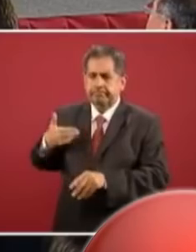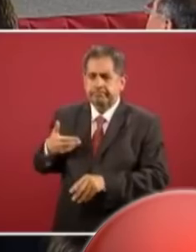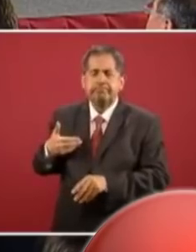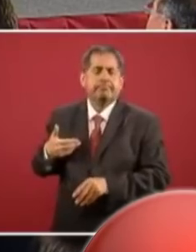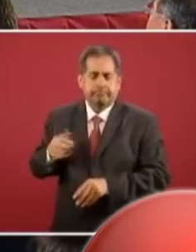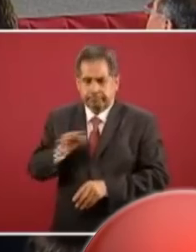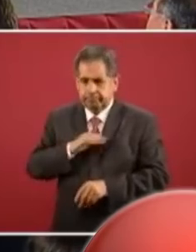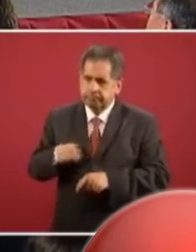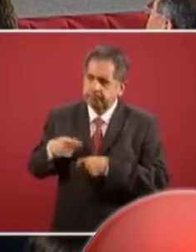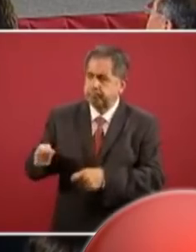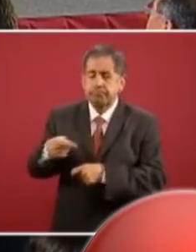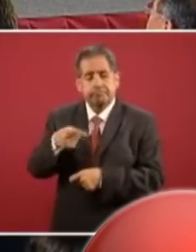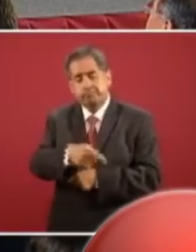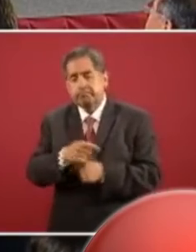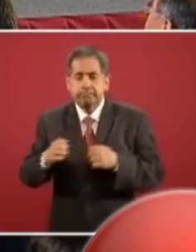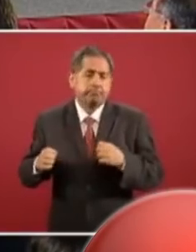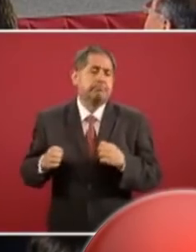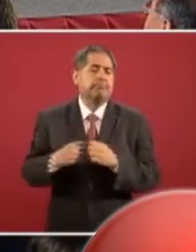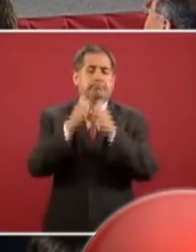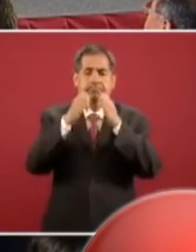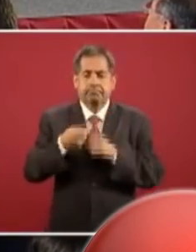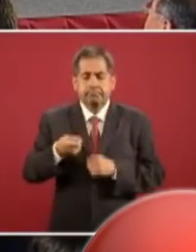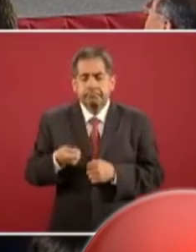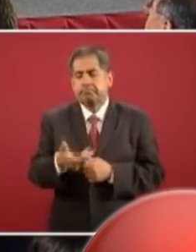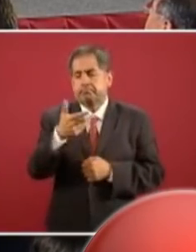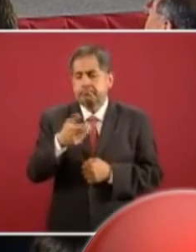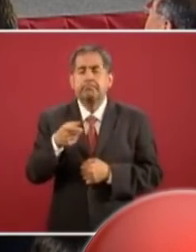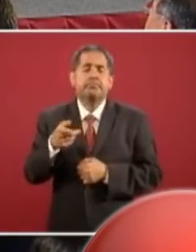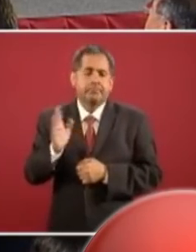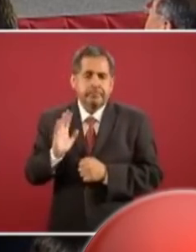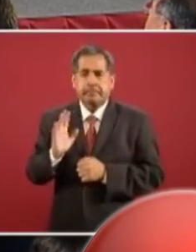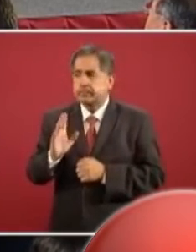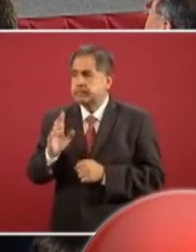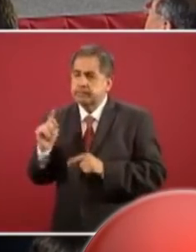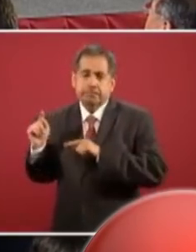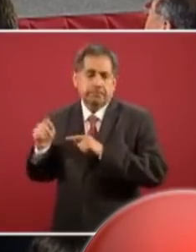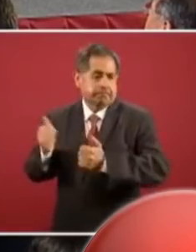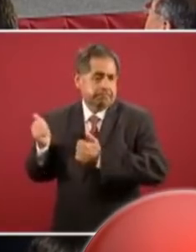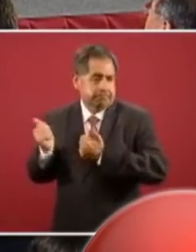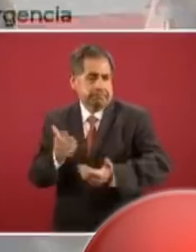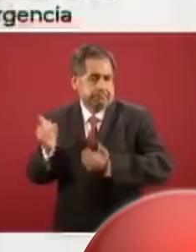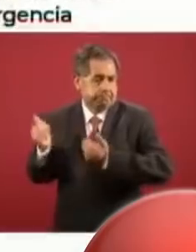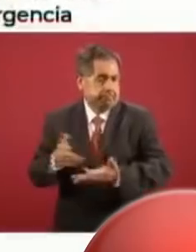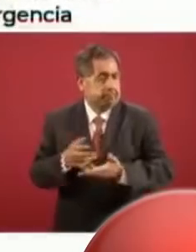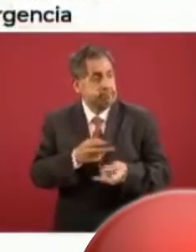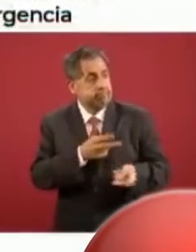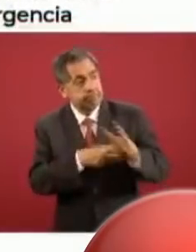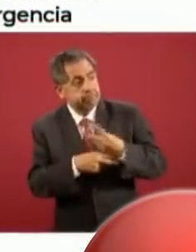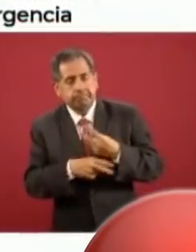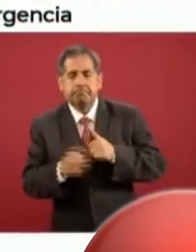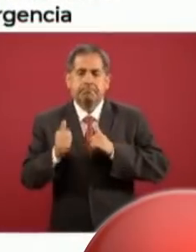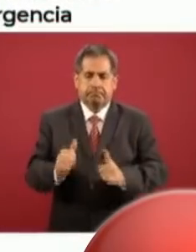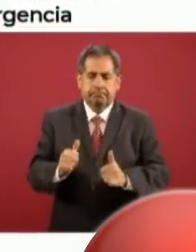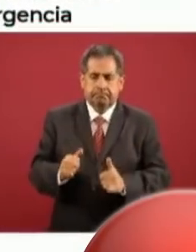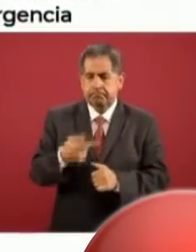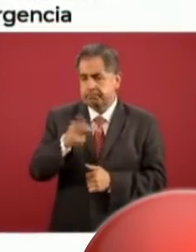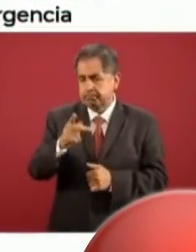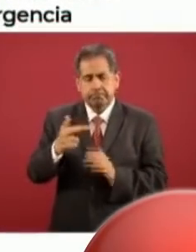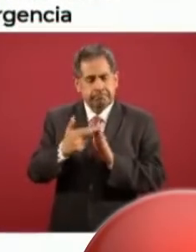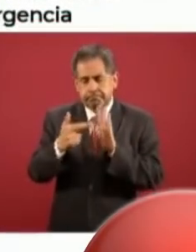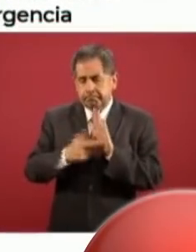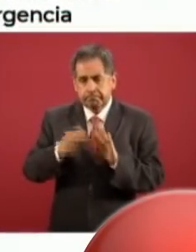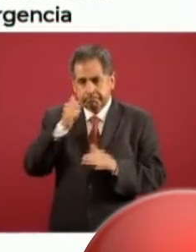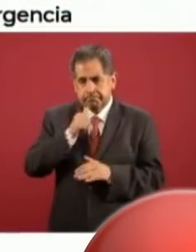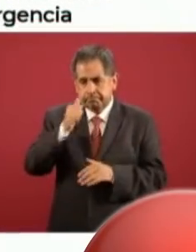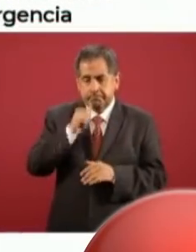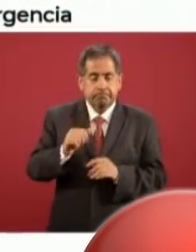con anticipación podamos declarar una emergencia y con ello poder atender a la población. Pero repito, lo que marca nuestro protocolo es